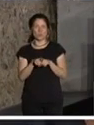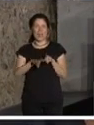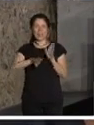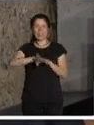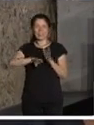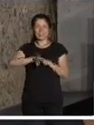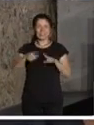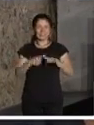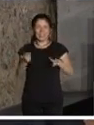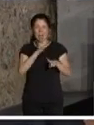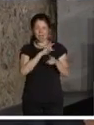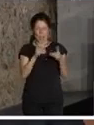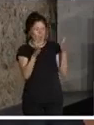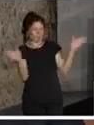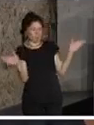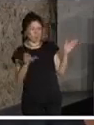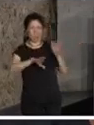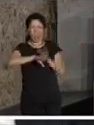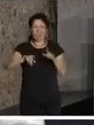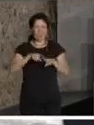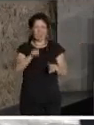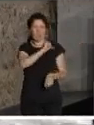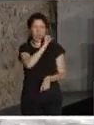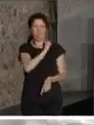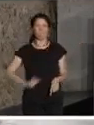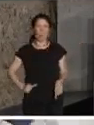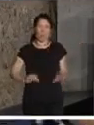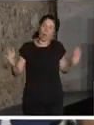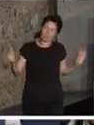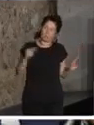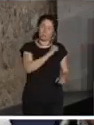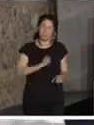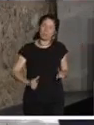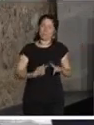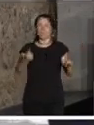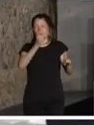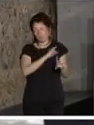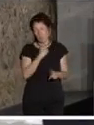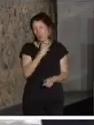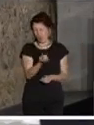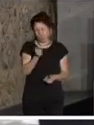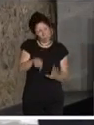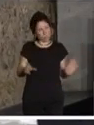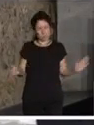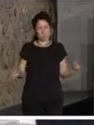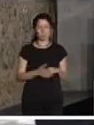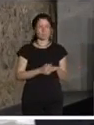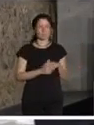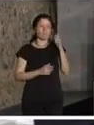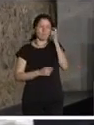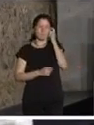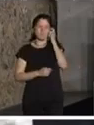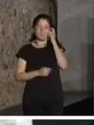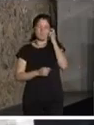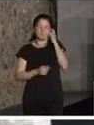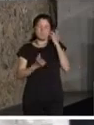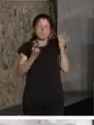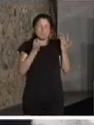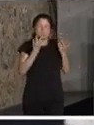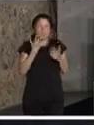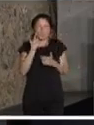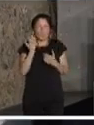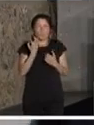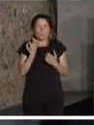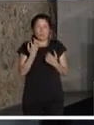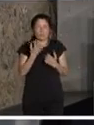extrema derecha que además es extremadamente vaga que también hay que subrayarlo y bueno lo que hemos visto